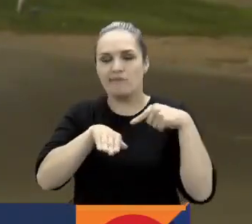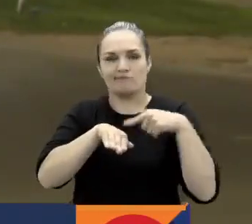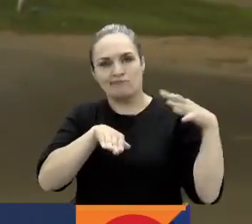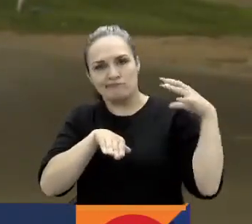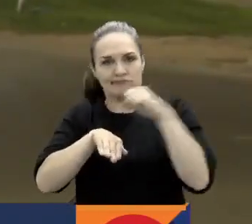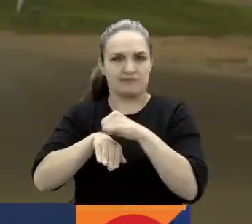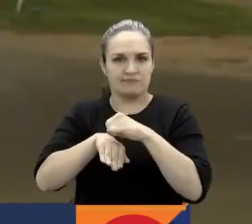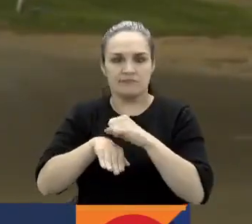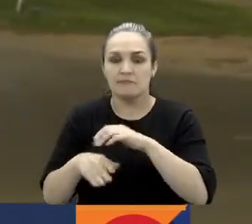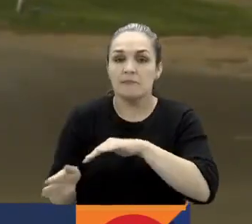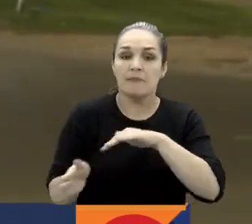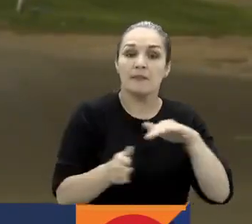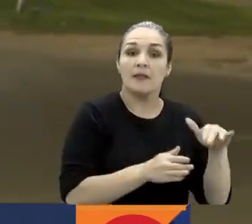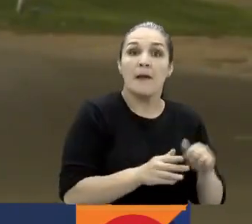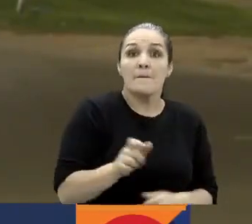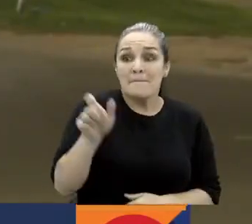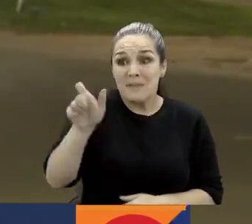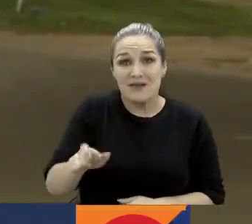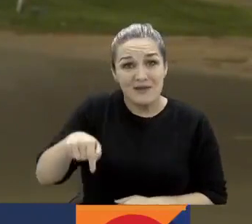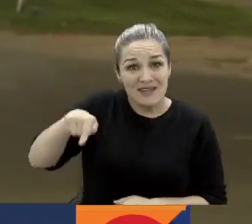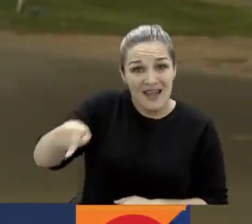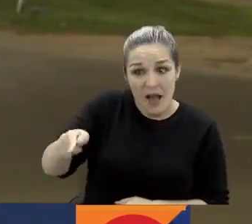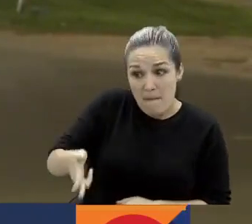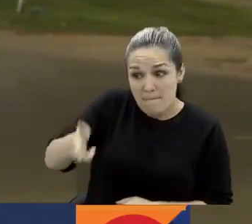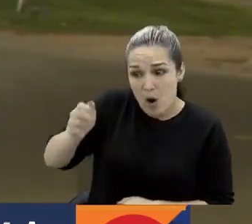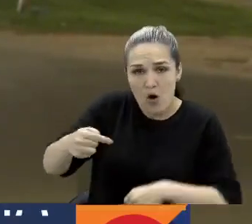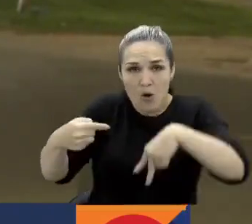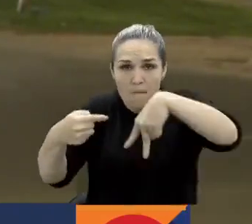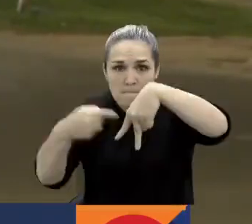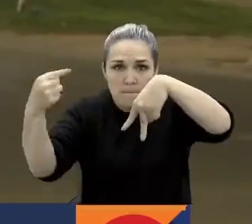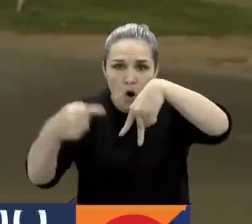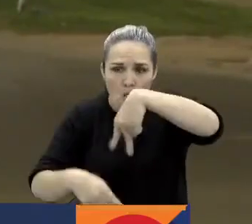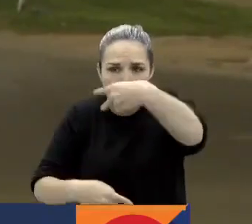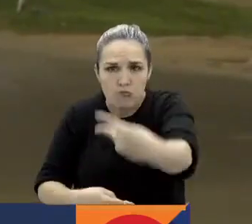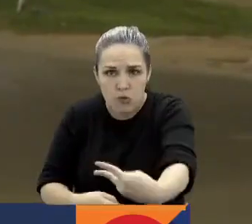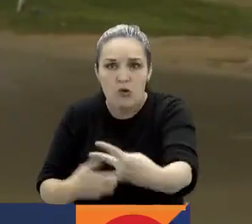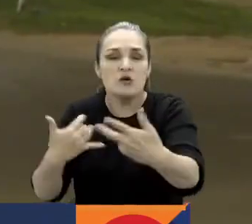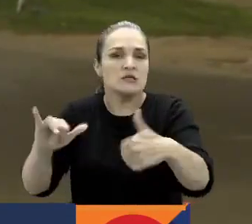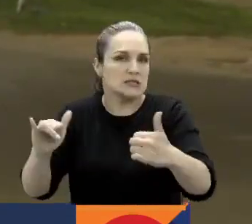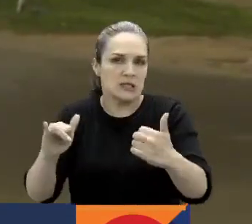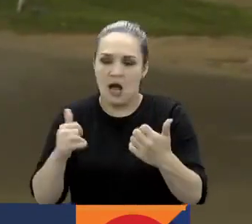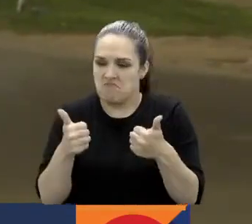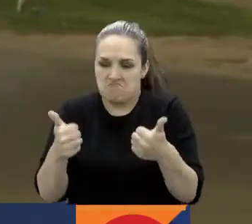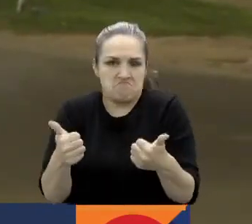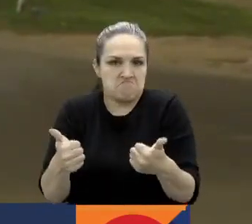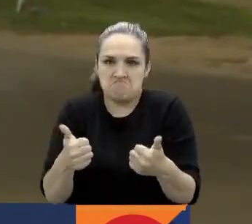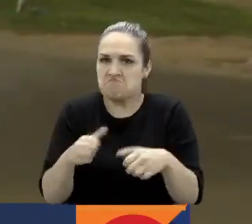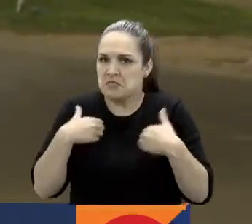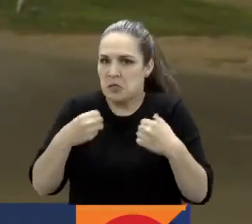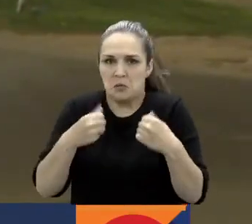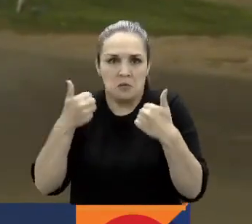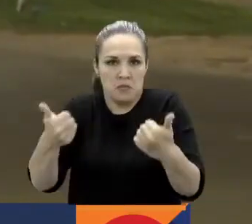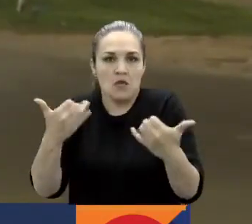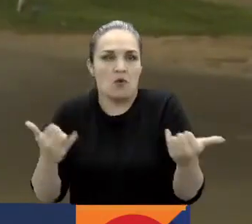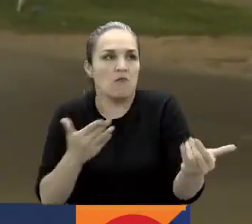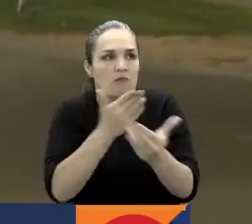El capturado ya fue dado de alta y en este momento pues presenta sus descargos ante las autoridades competentes. Por ahora